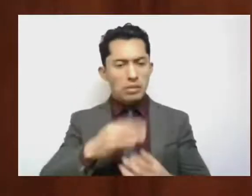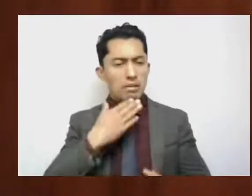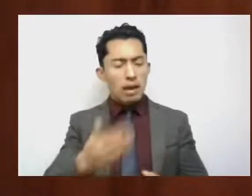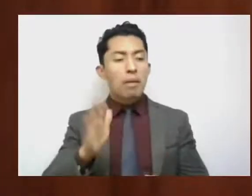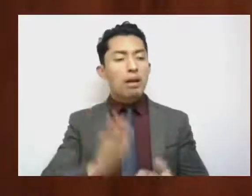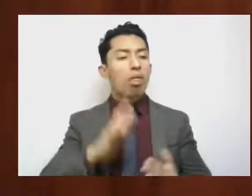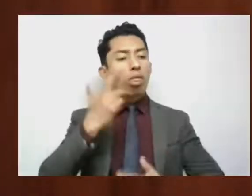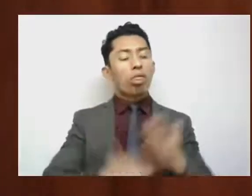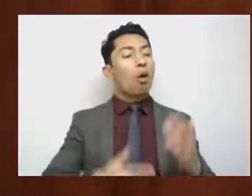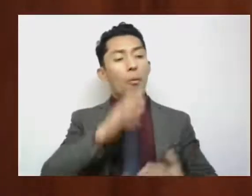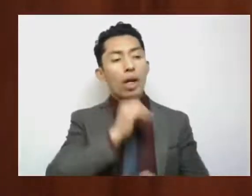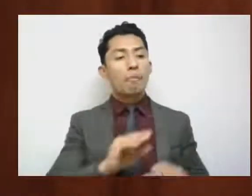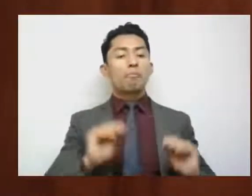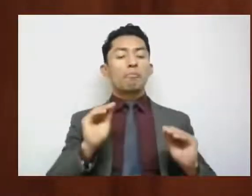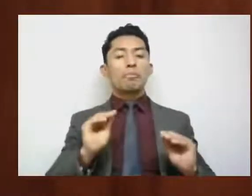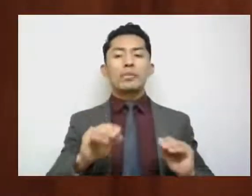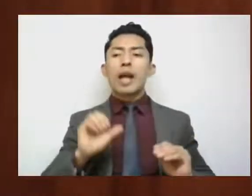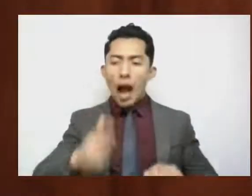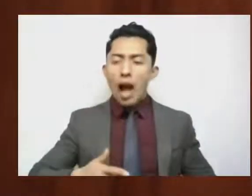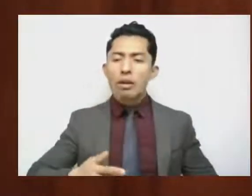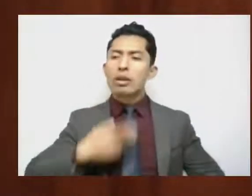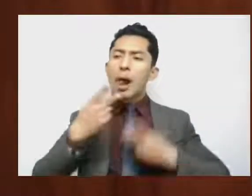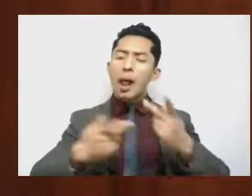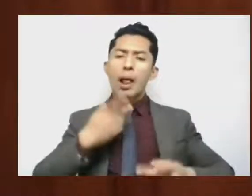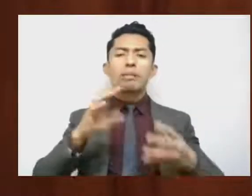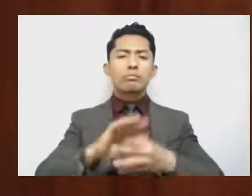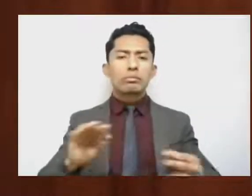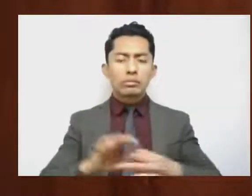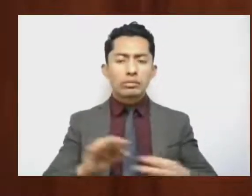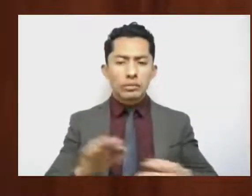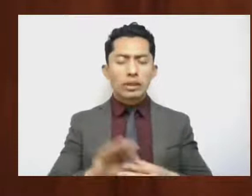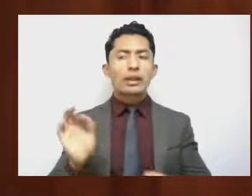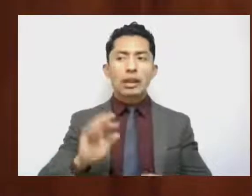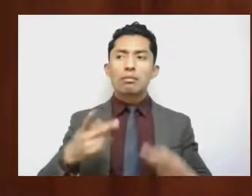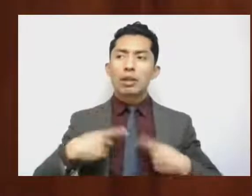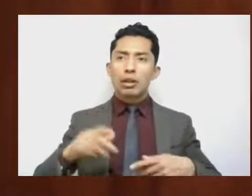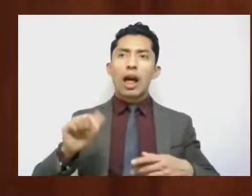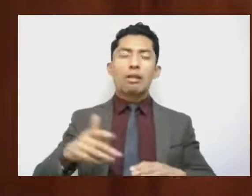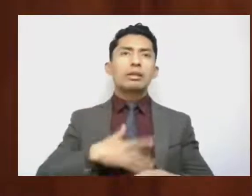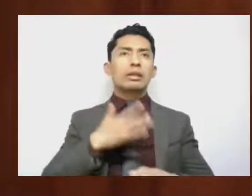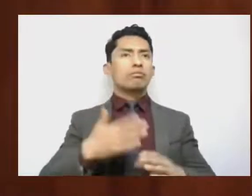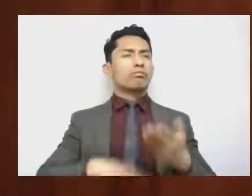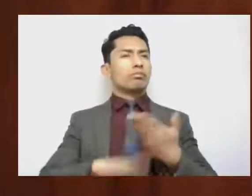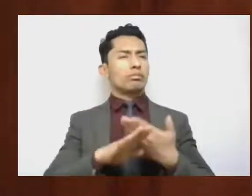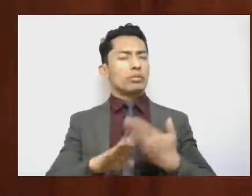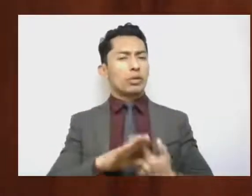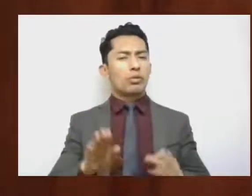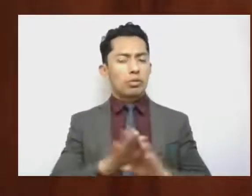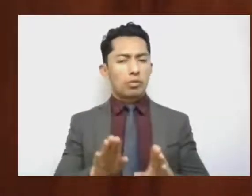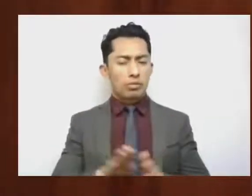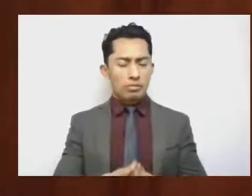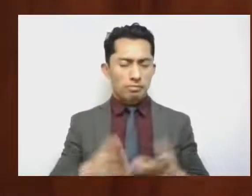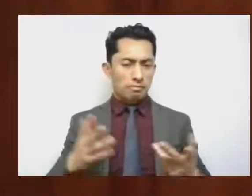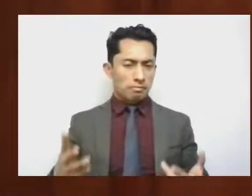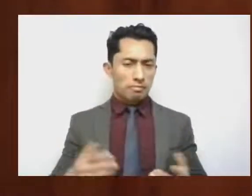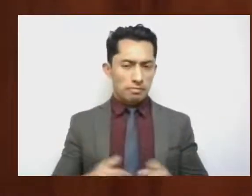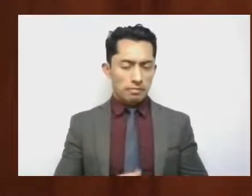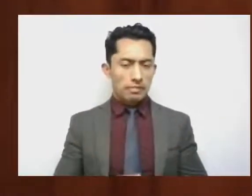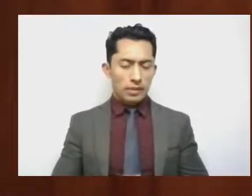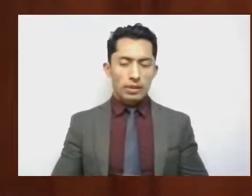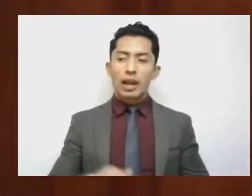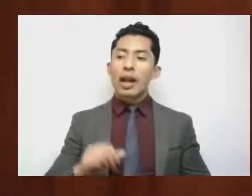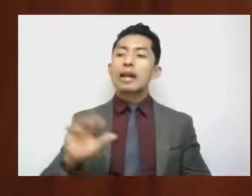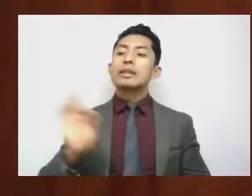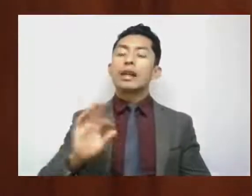restringir discursos impopulares y provocativos de inconformidad contra la autoridad.